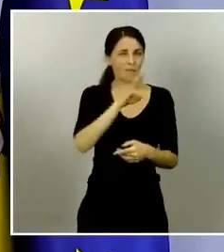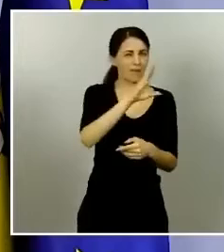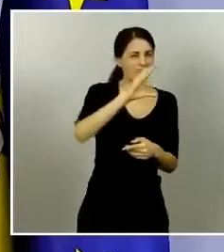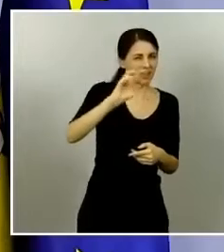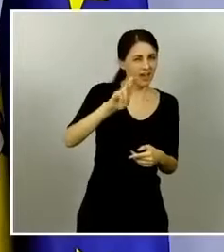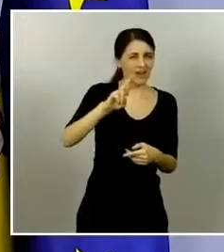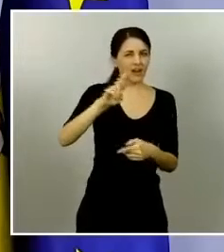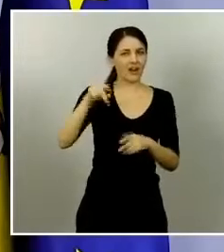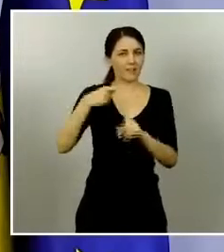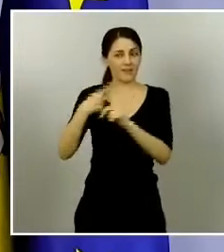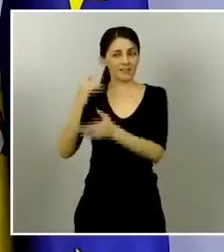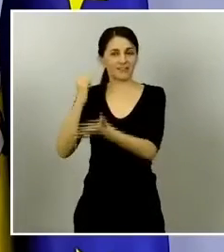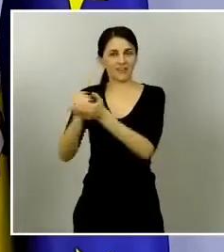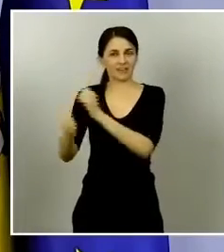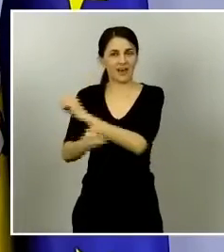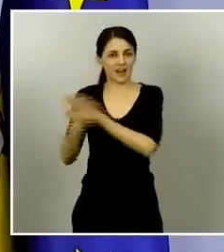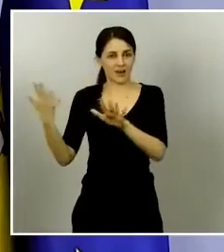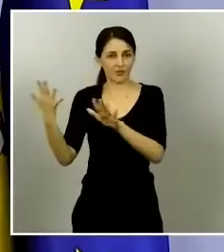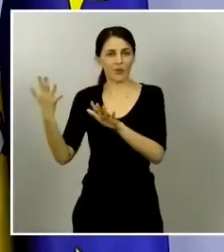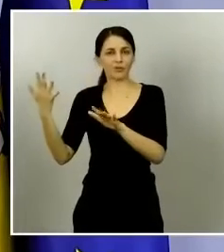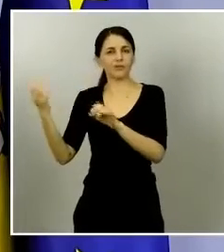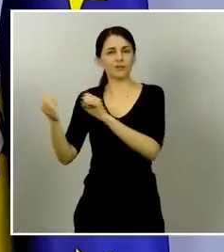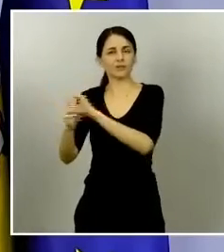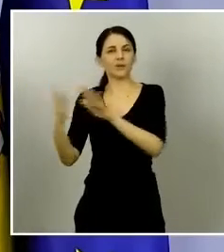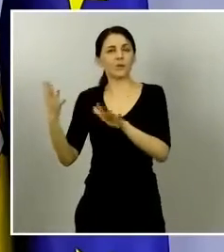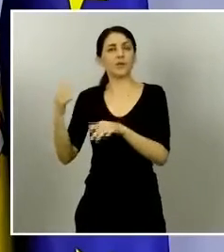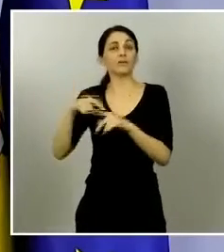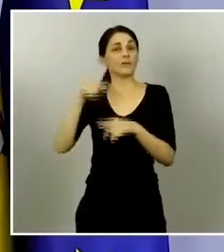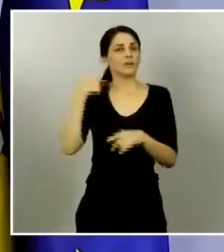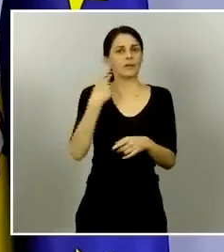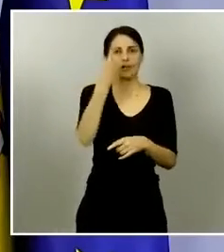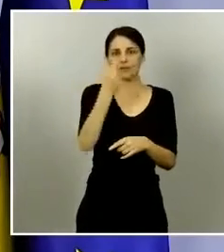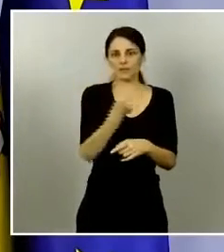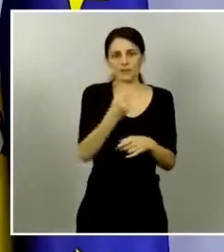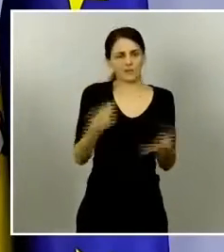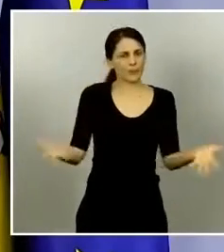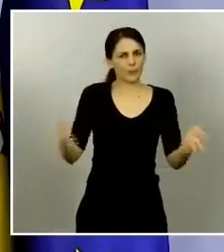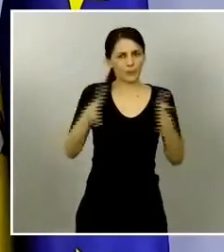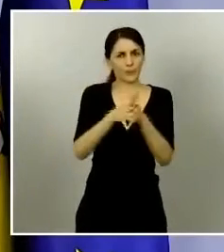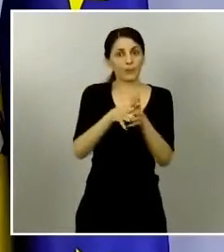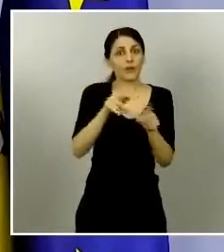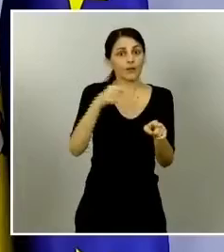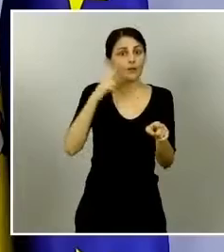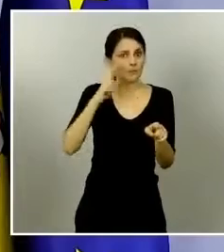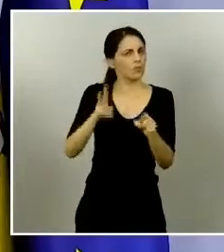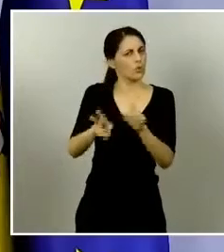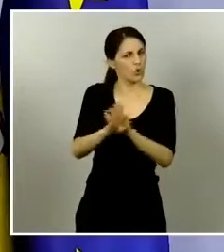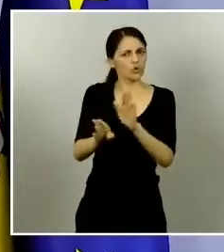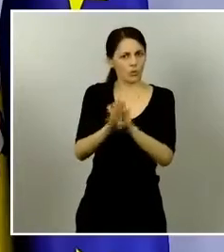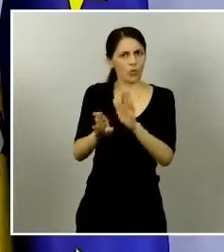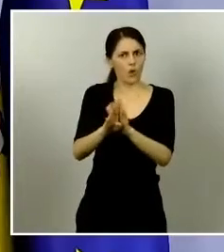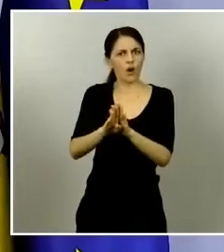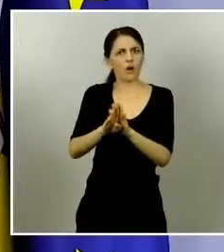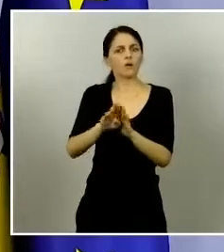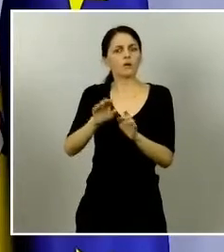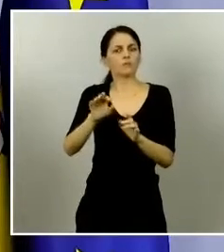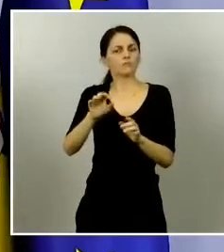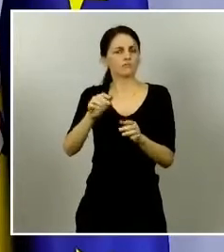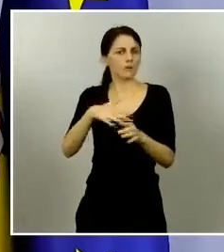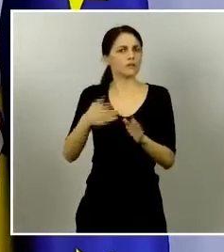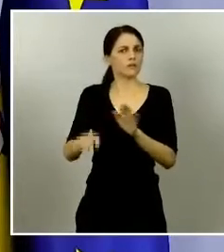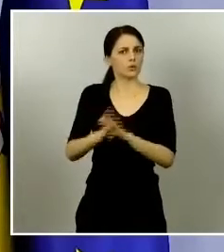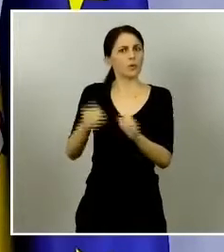realizado un poco más de 3,5 millones de test, entre PCR y test de diagnóstico rápido. Es una cifra que sigue confirmando el enorme esfuerzo que estamos haciendo